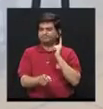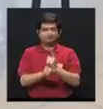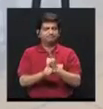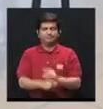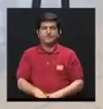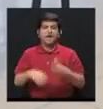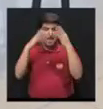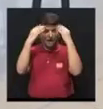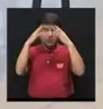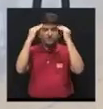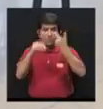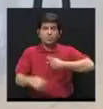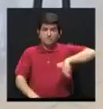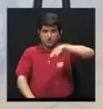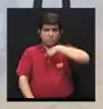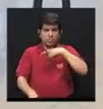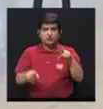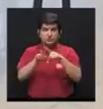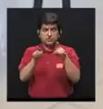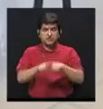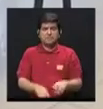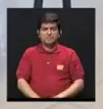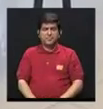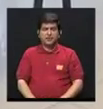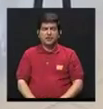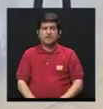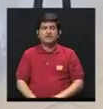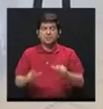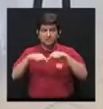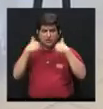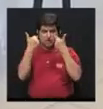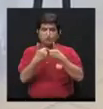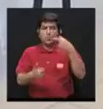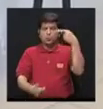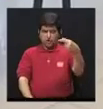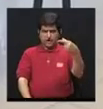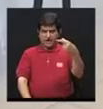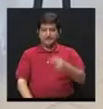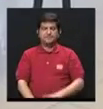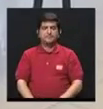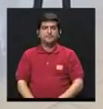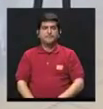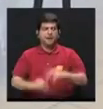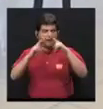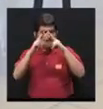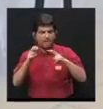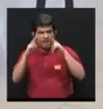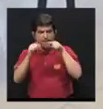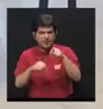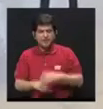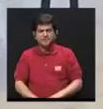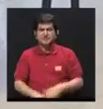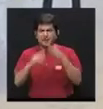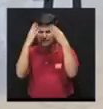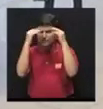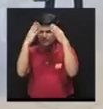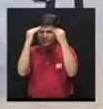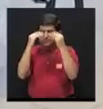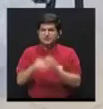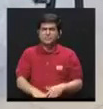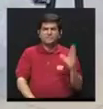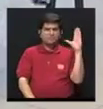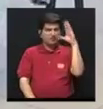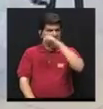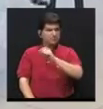tanto nuestros como de Grain, de la organización Grain, en donde nosotros hemos revisado estas fuentes y vemos que en realidad